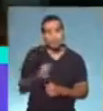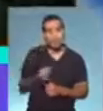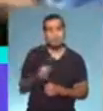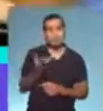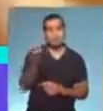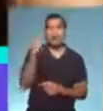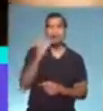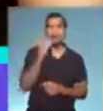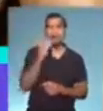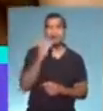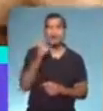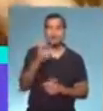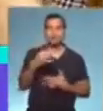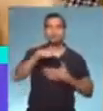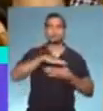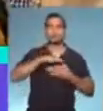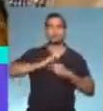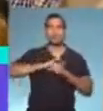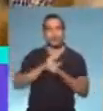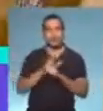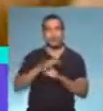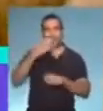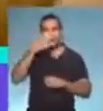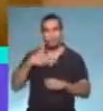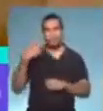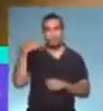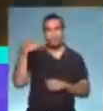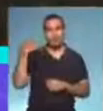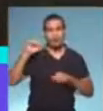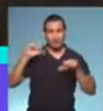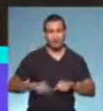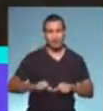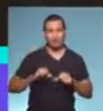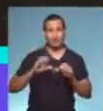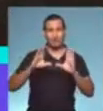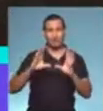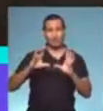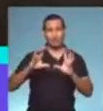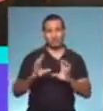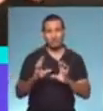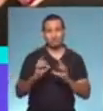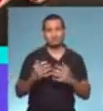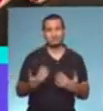abril se había contagiado de COVID, después eso le derivó una neumonía y en este problema pulmonar del cual